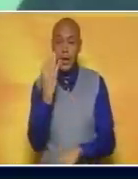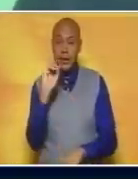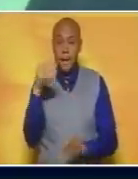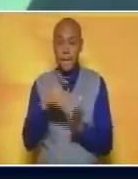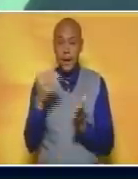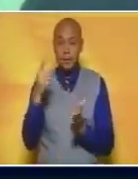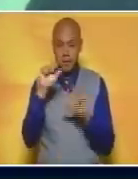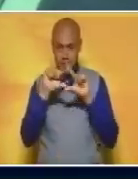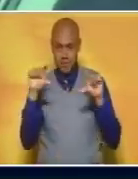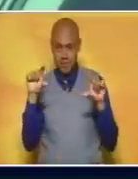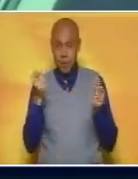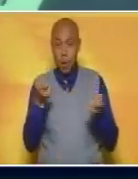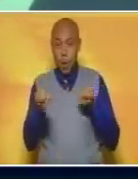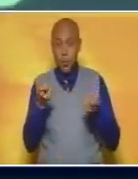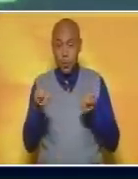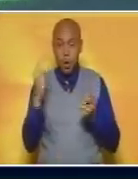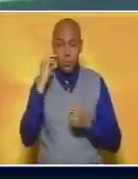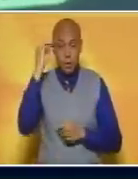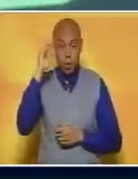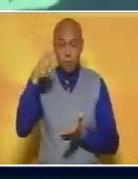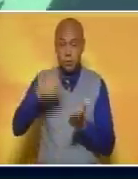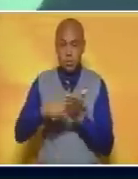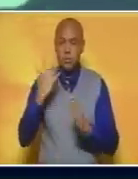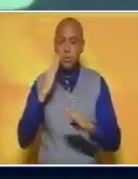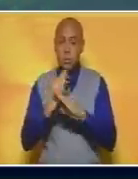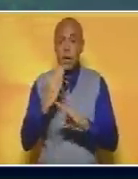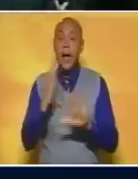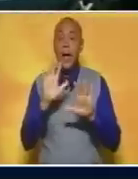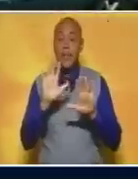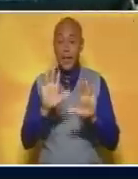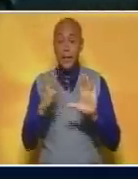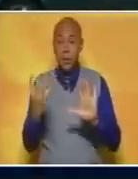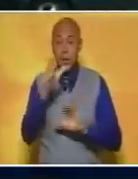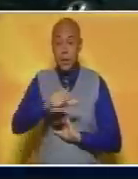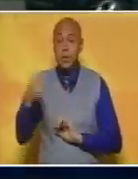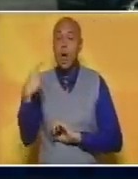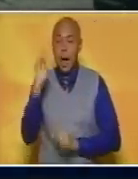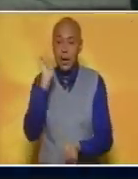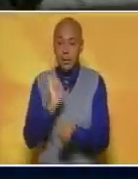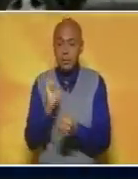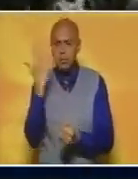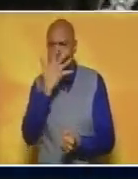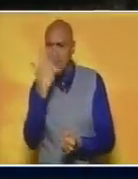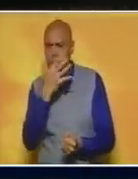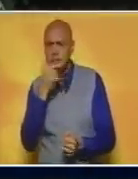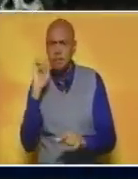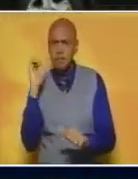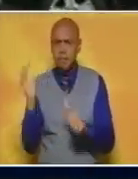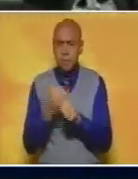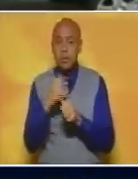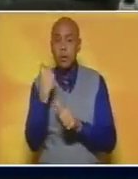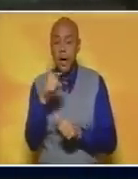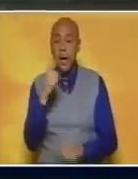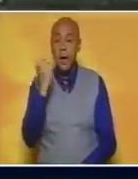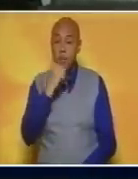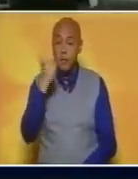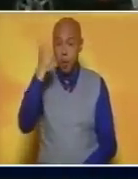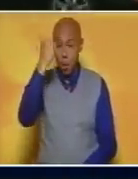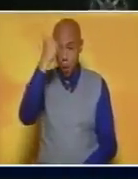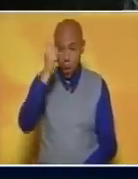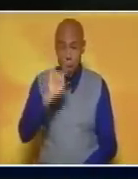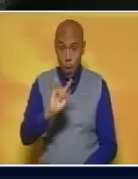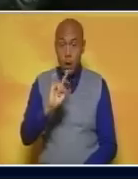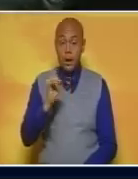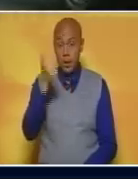tanques de combustible y 19 personas han sido detenidas por irregularidades. Solo entre domingo y lunes, luego de eliminarse